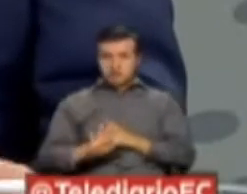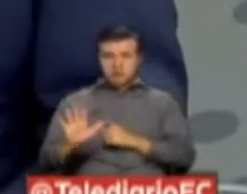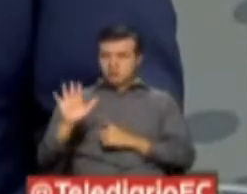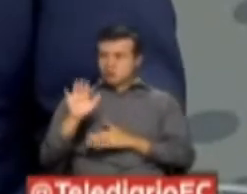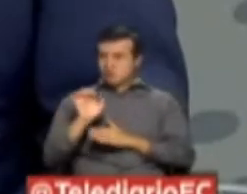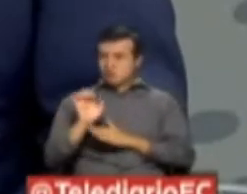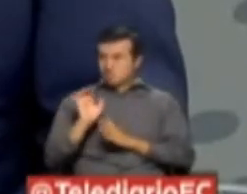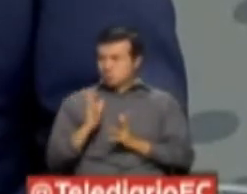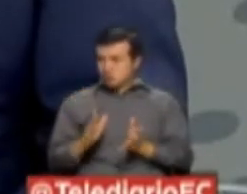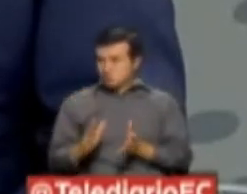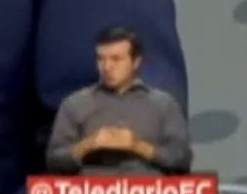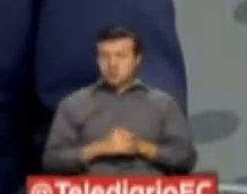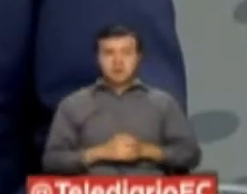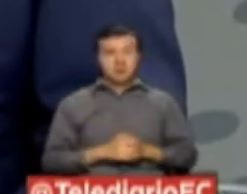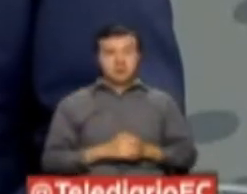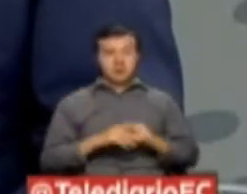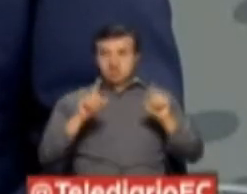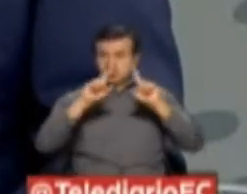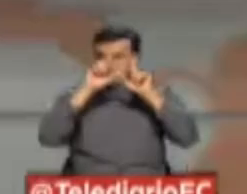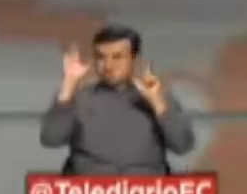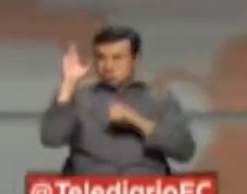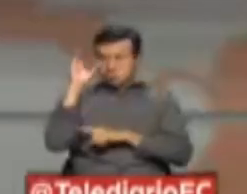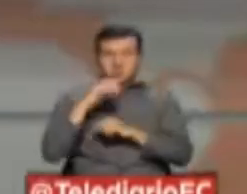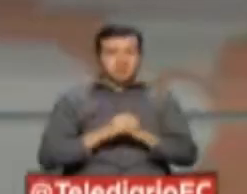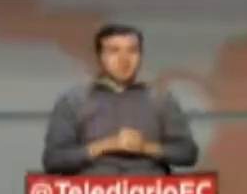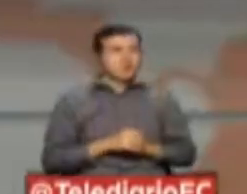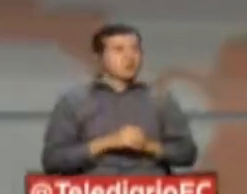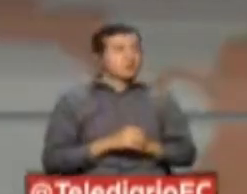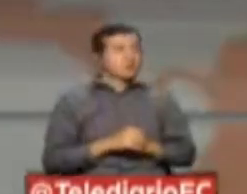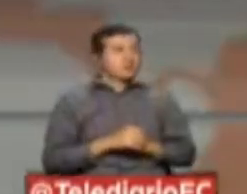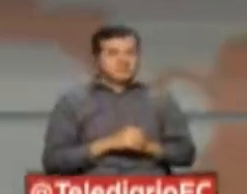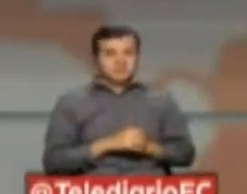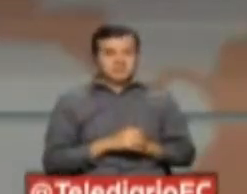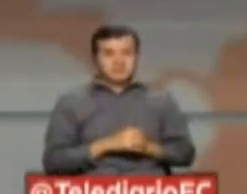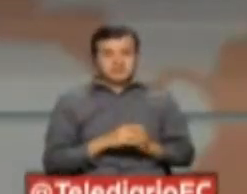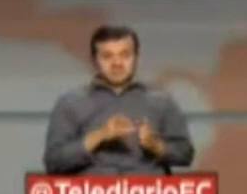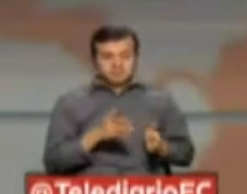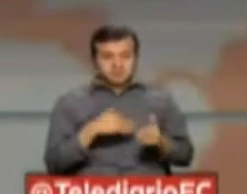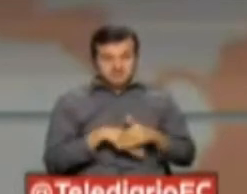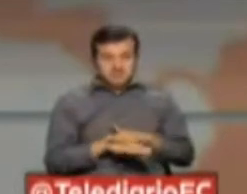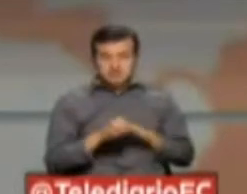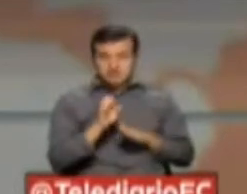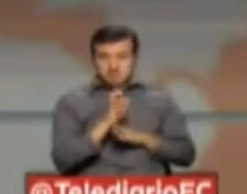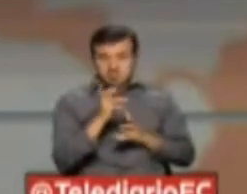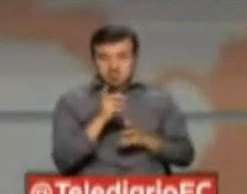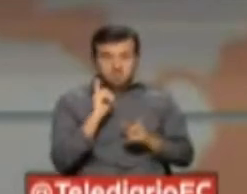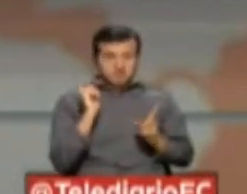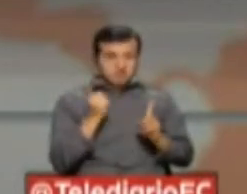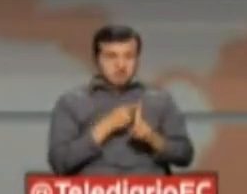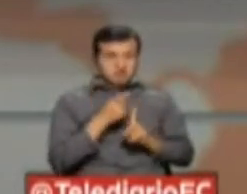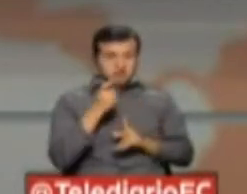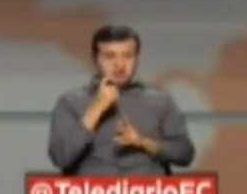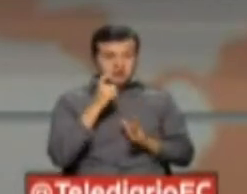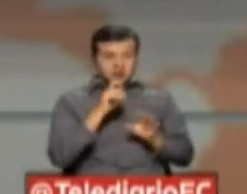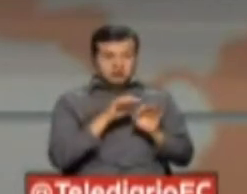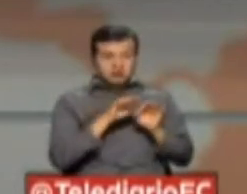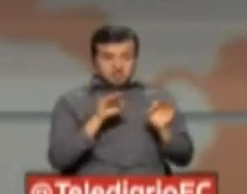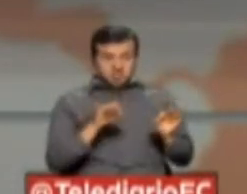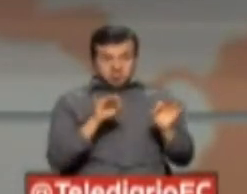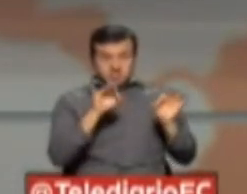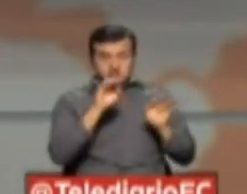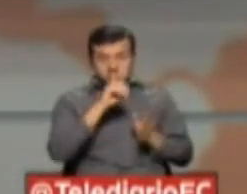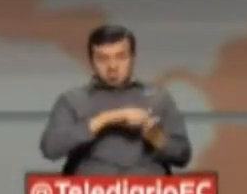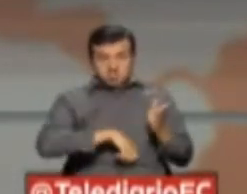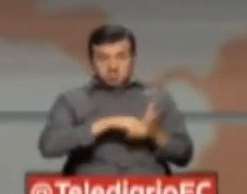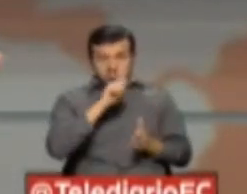ecuatorianos la compañía colombiana convenía con emery si es que la quiere recorrer tiene que acreditarse y tener un título que le permita